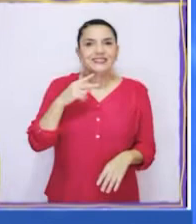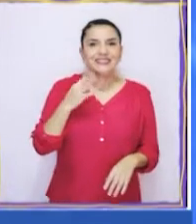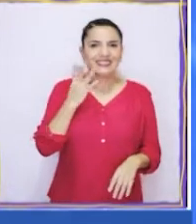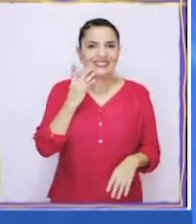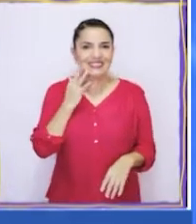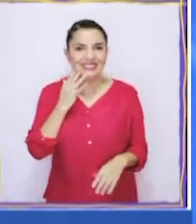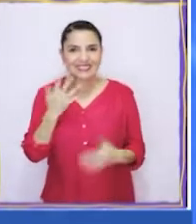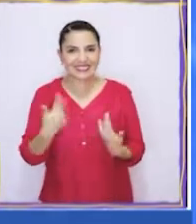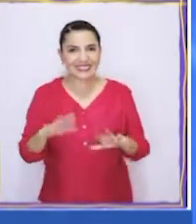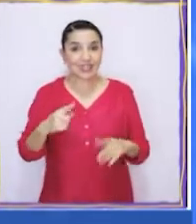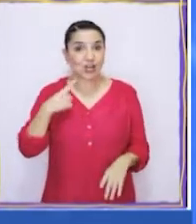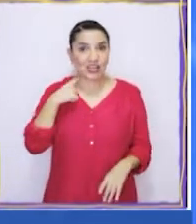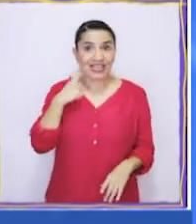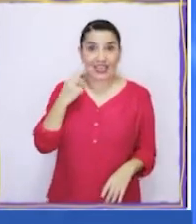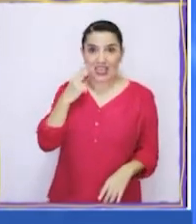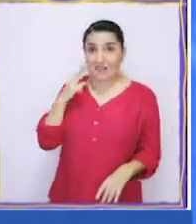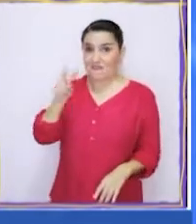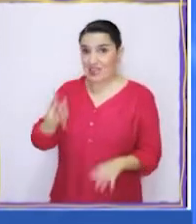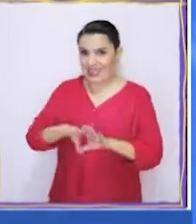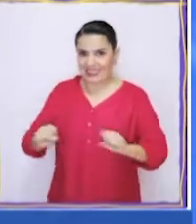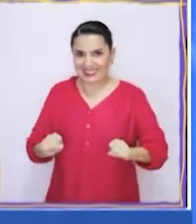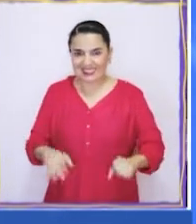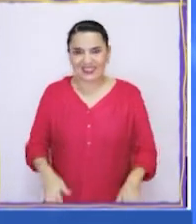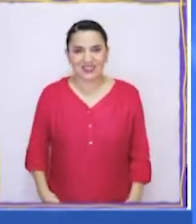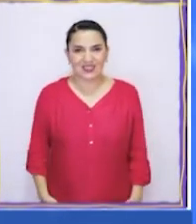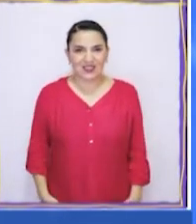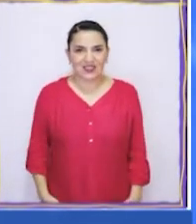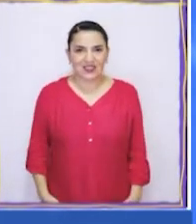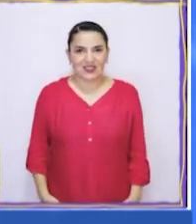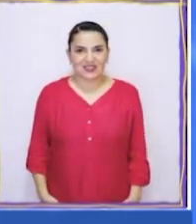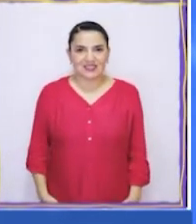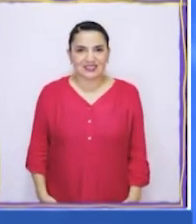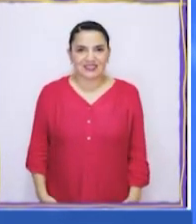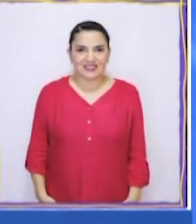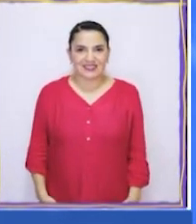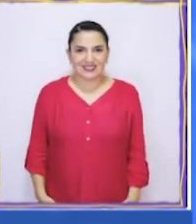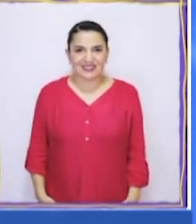creo que nuestro que que voy a ver si está listo wow